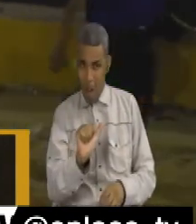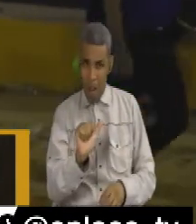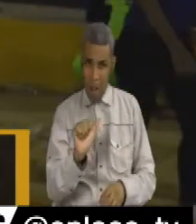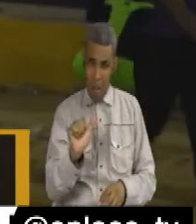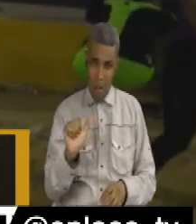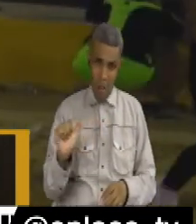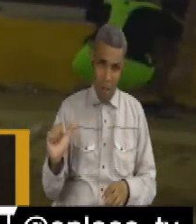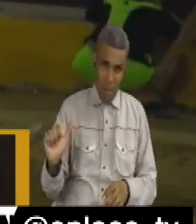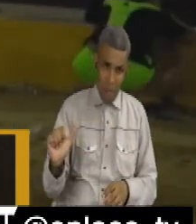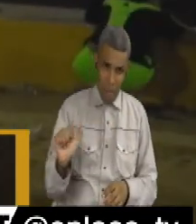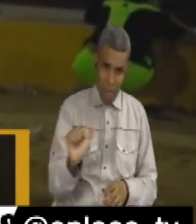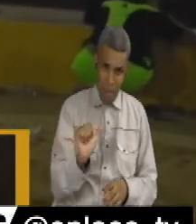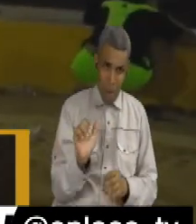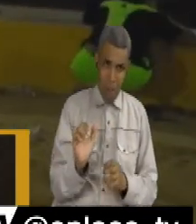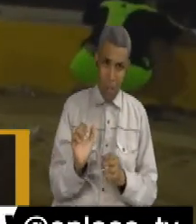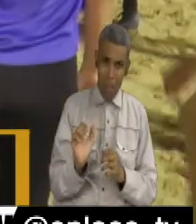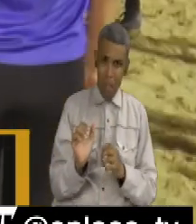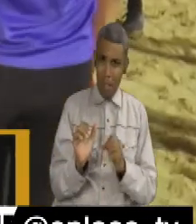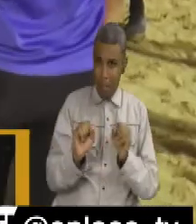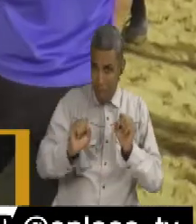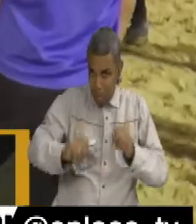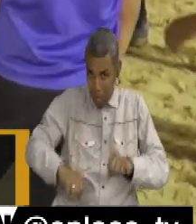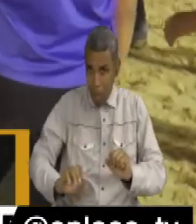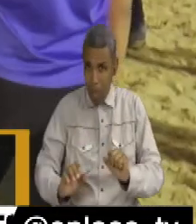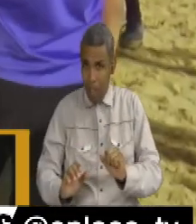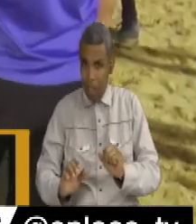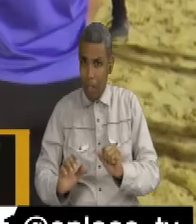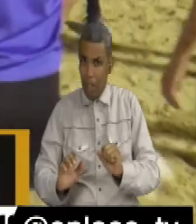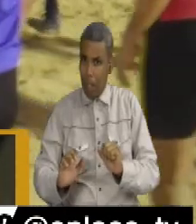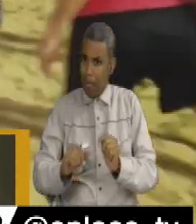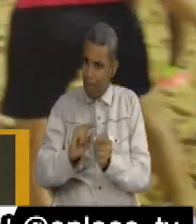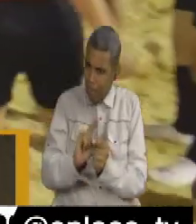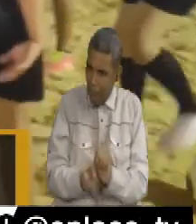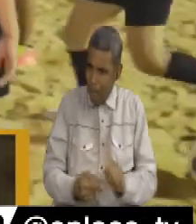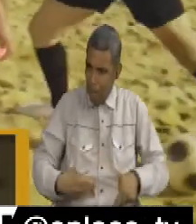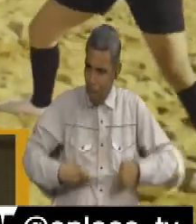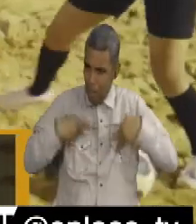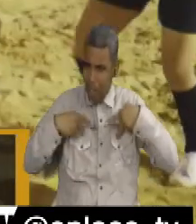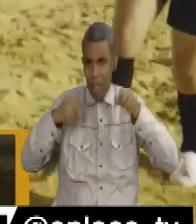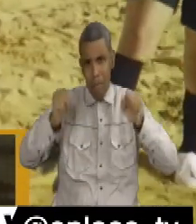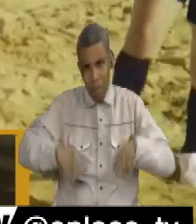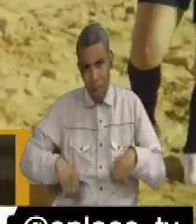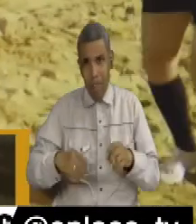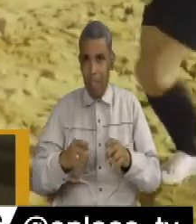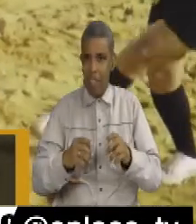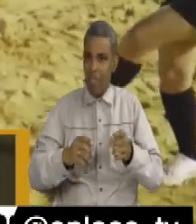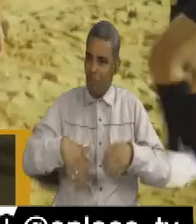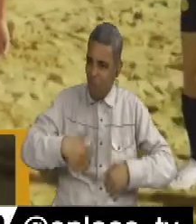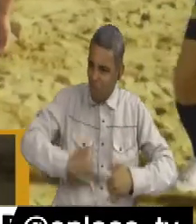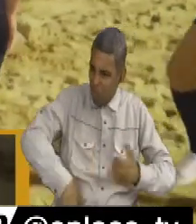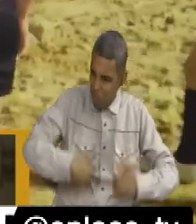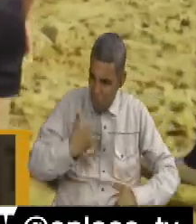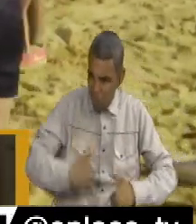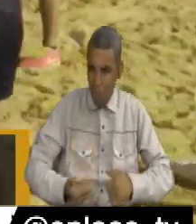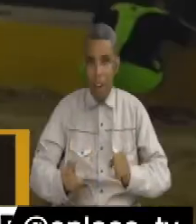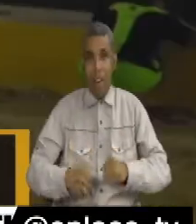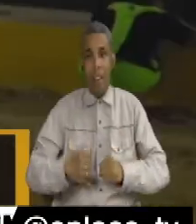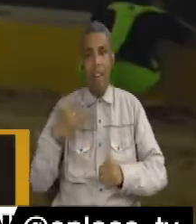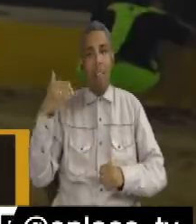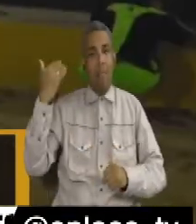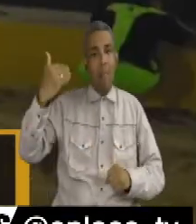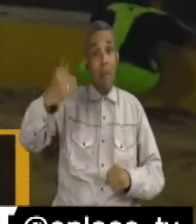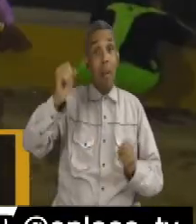que nosotros tenemos la oportunidad de un estilo de vida diferente, la oportunidad de que puedan llegar al